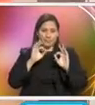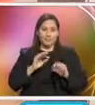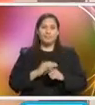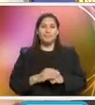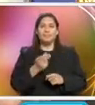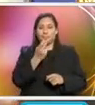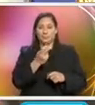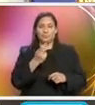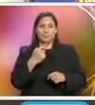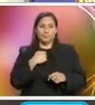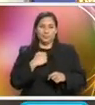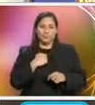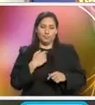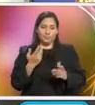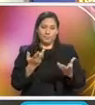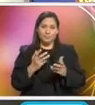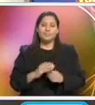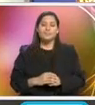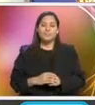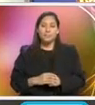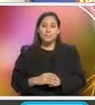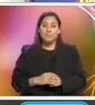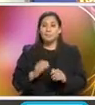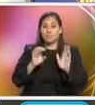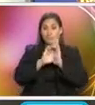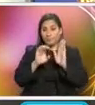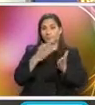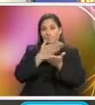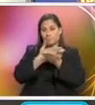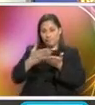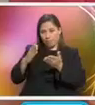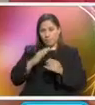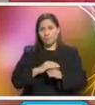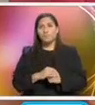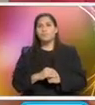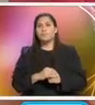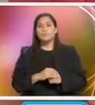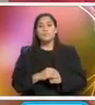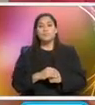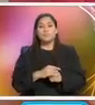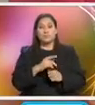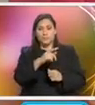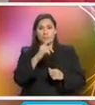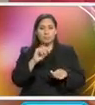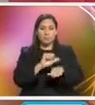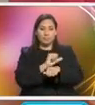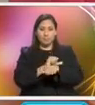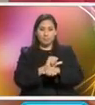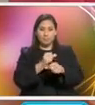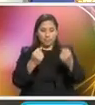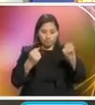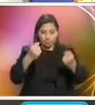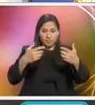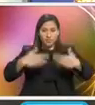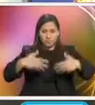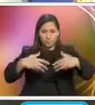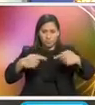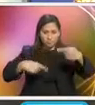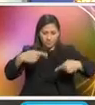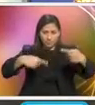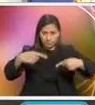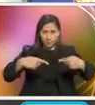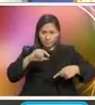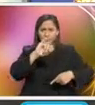lo que nos toca hacer. Así es. ¿No? Digamos, pero aparte de eso, no solo la verificada es la que hay que hacer ahora. Digamos, uno